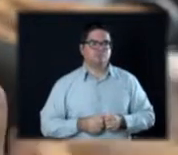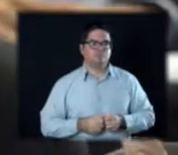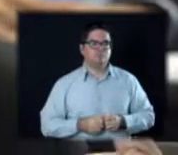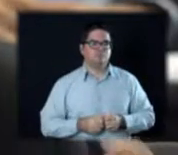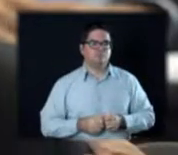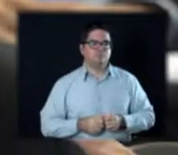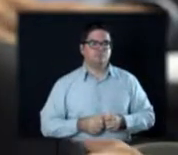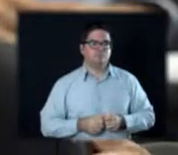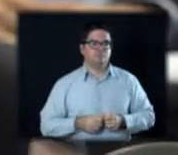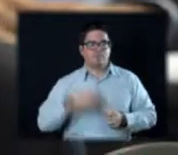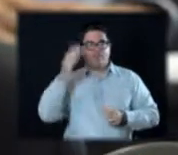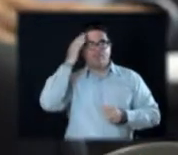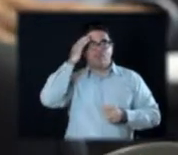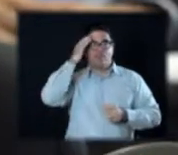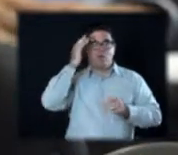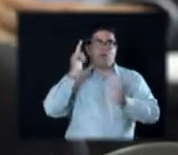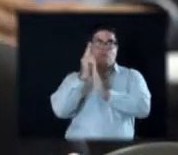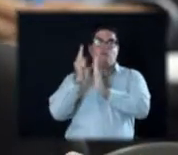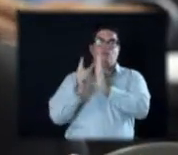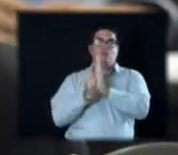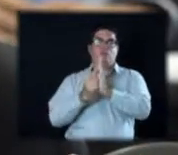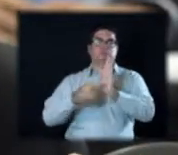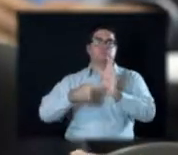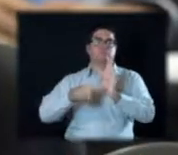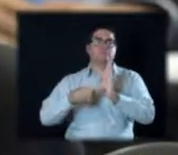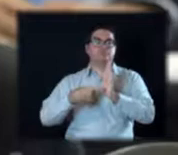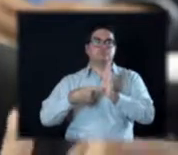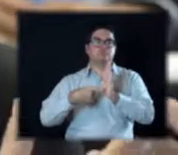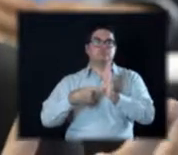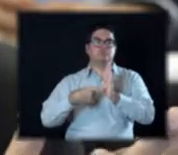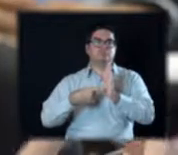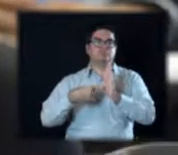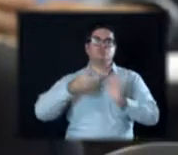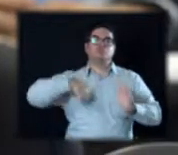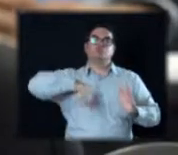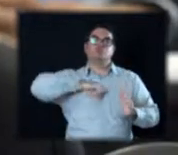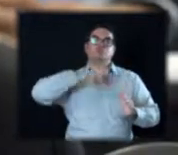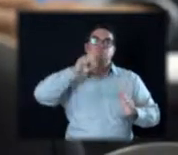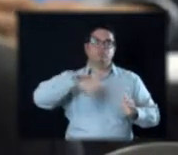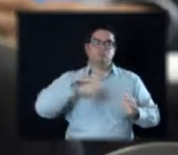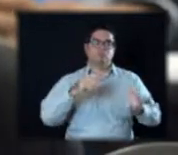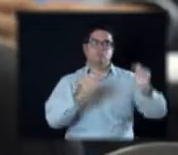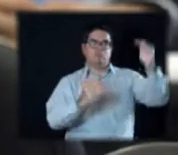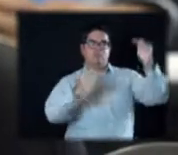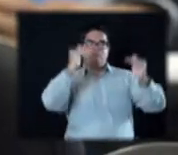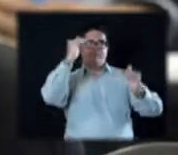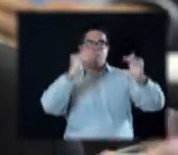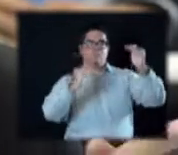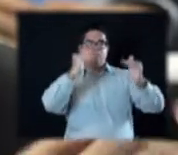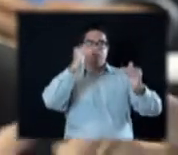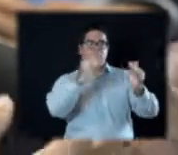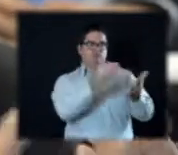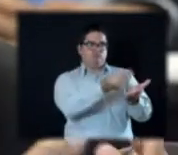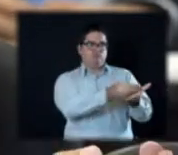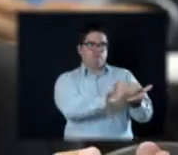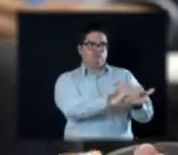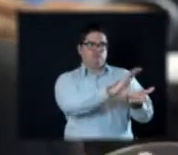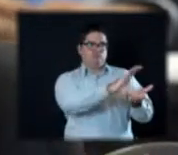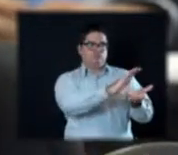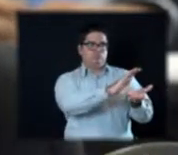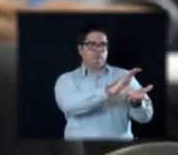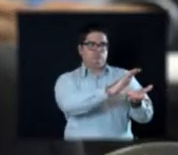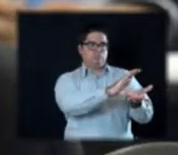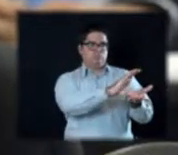que la manera en que nosotros interpretamos la Constitución es que el requisito es de presentar un